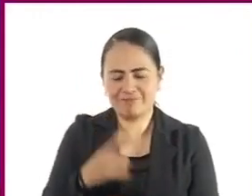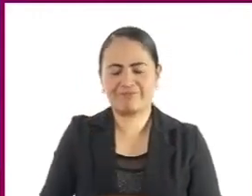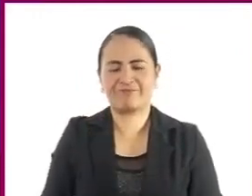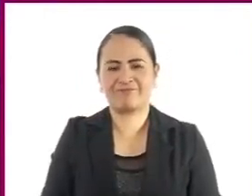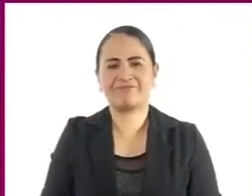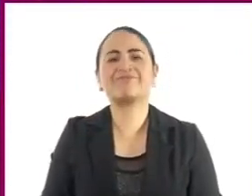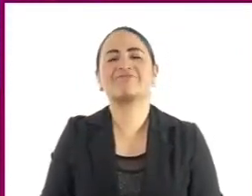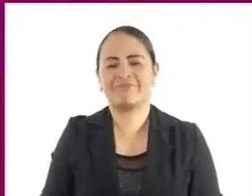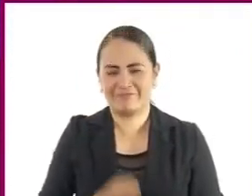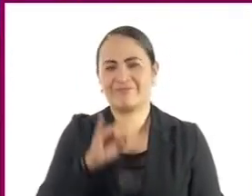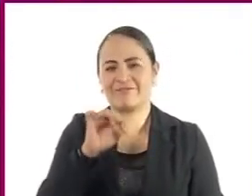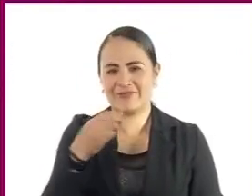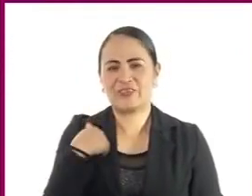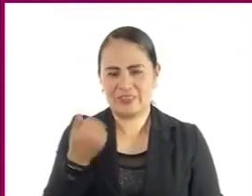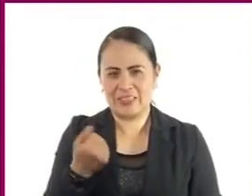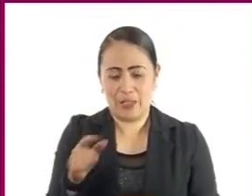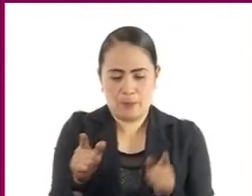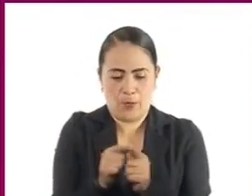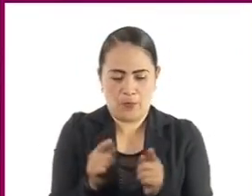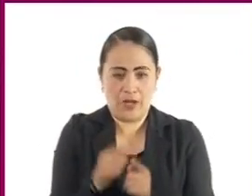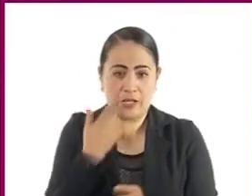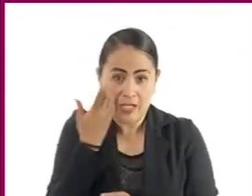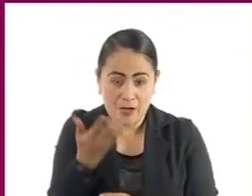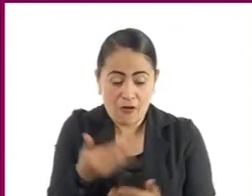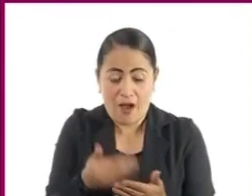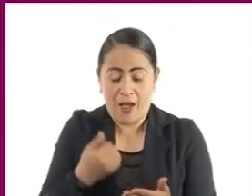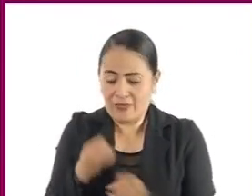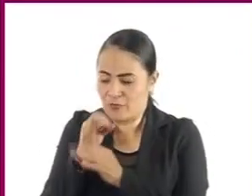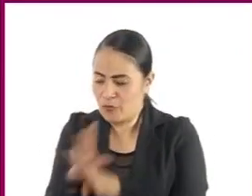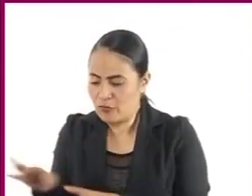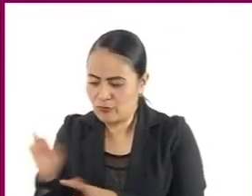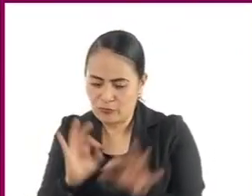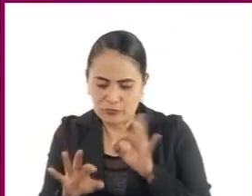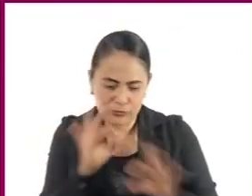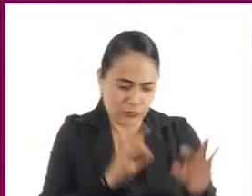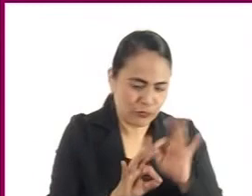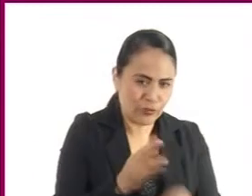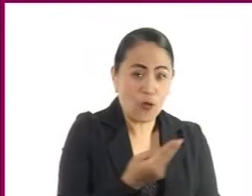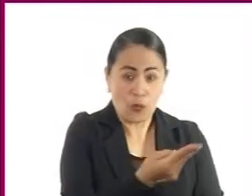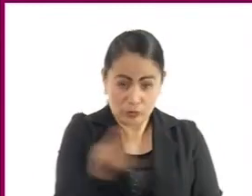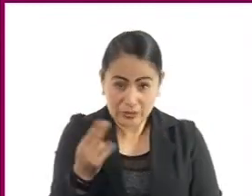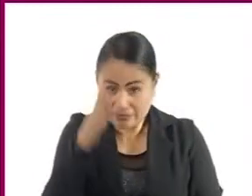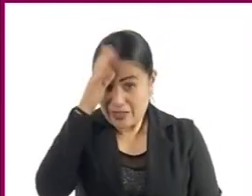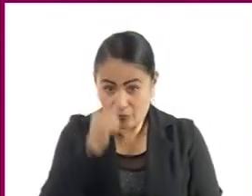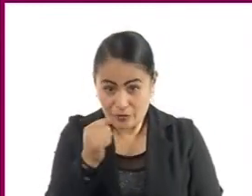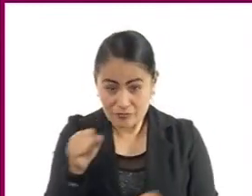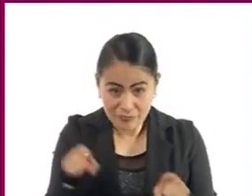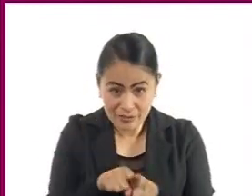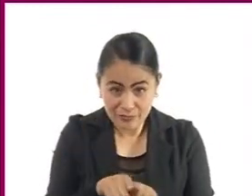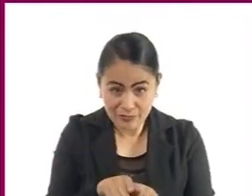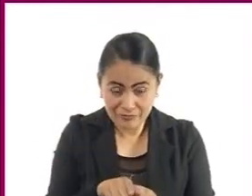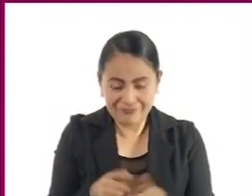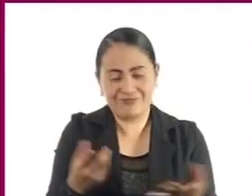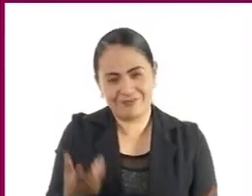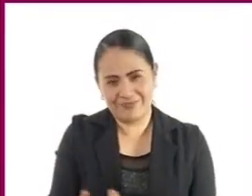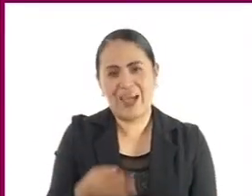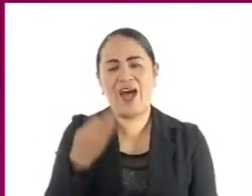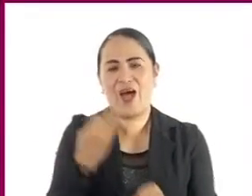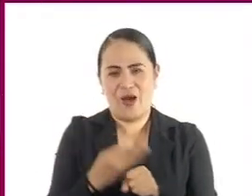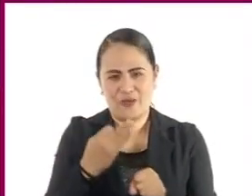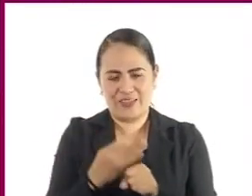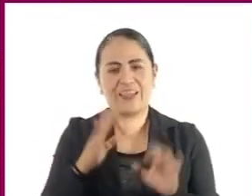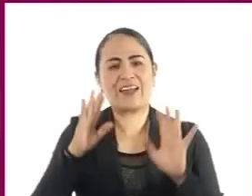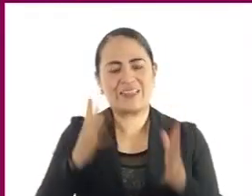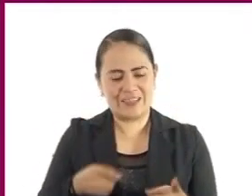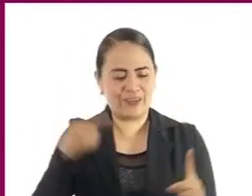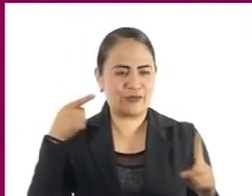seleccionar fuentes para resumir. ¿Y a ustedes cómo les fue? ¿Están de acuerdo con nuestras respuestas? Hemos cumplido con nuestro